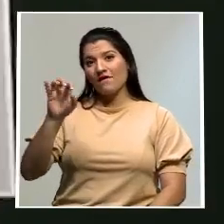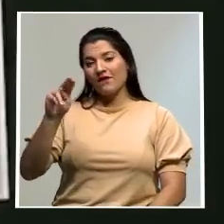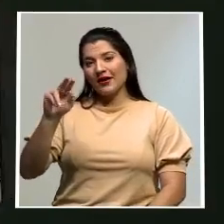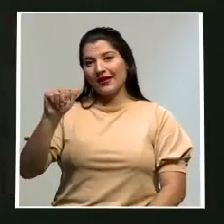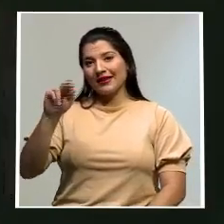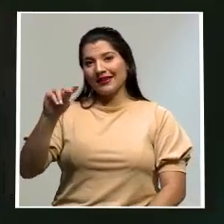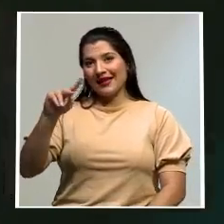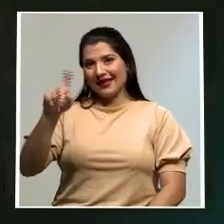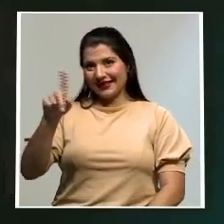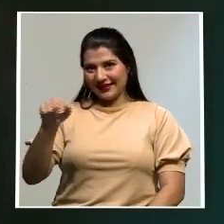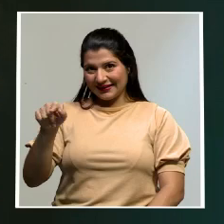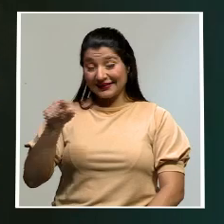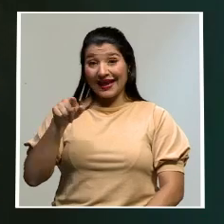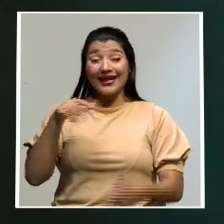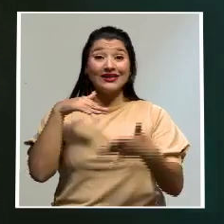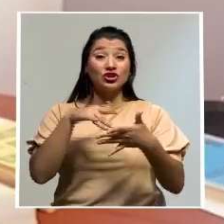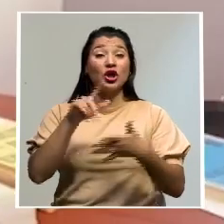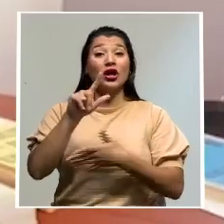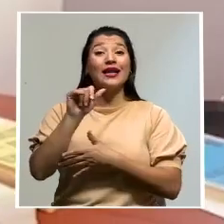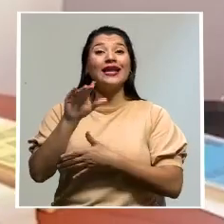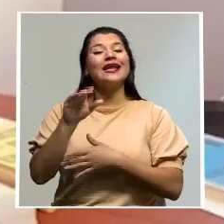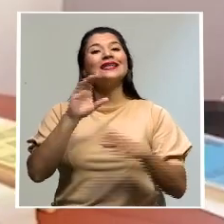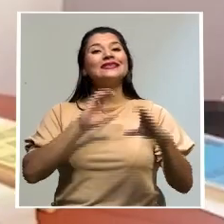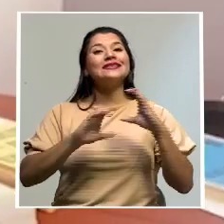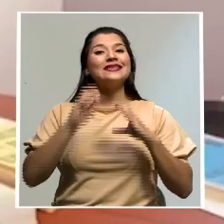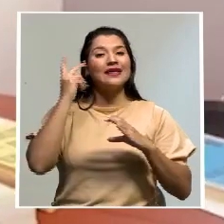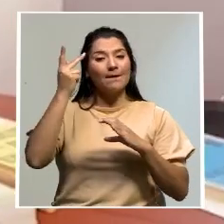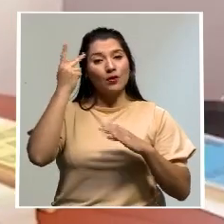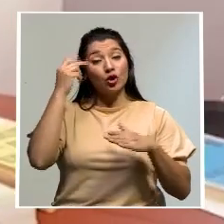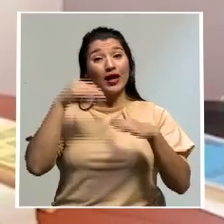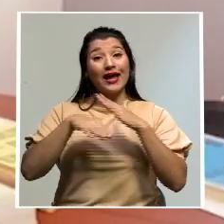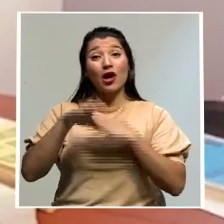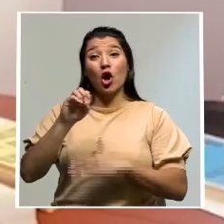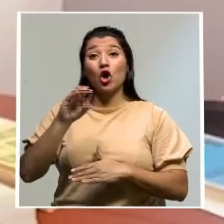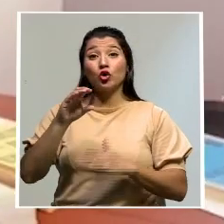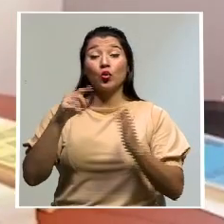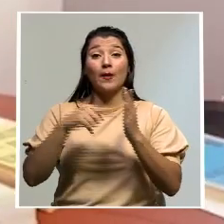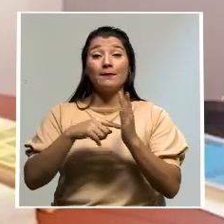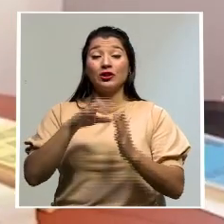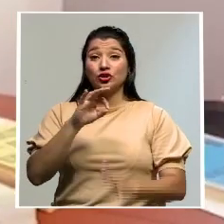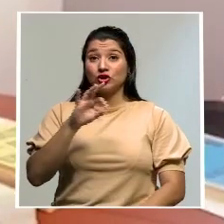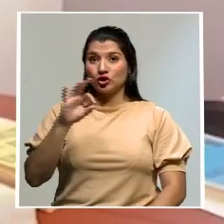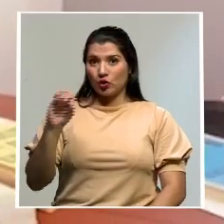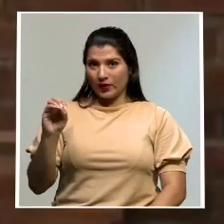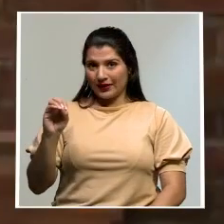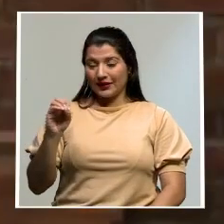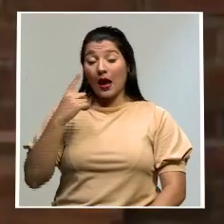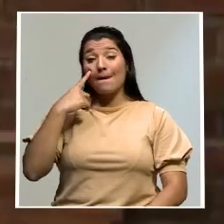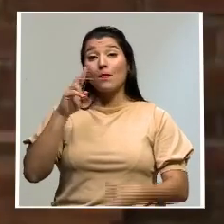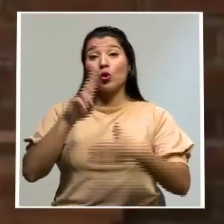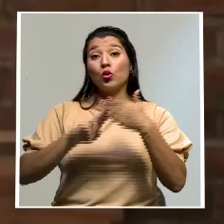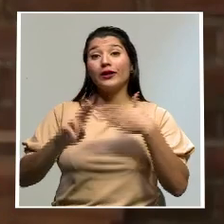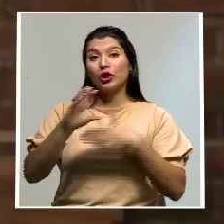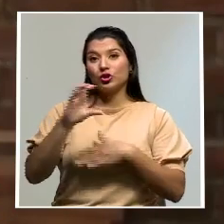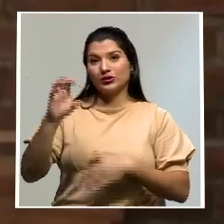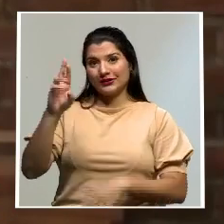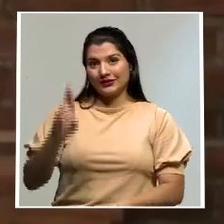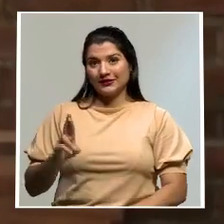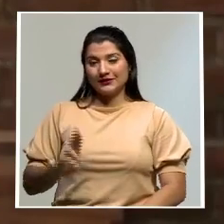Se graduó como licenciado en Ciencias Políticas en octubre de 1990 por la Universidad de Costa